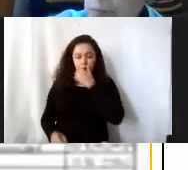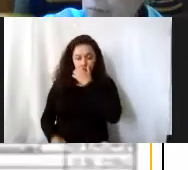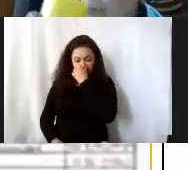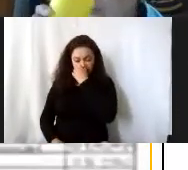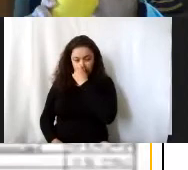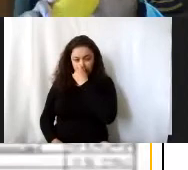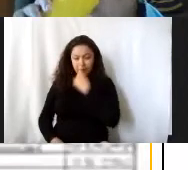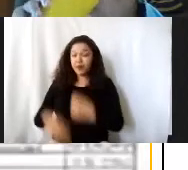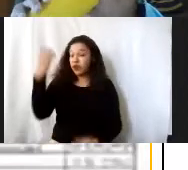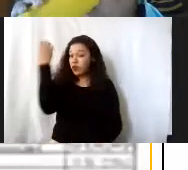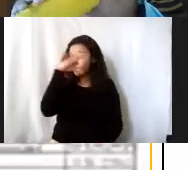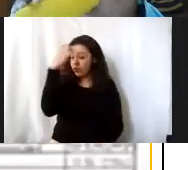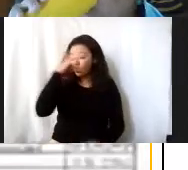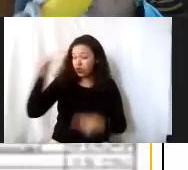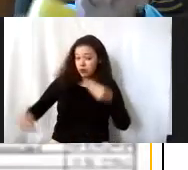¿Fotografías se pueden anexar?